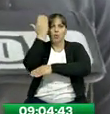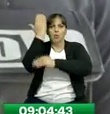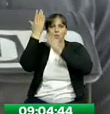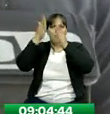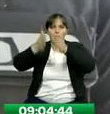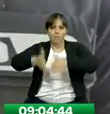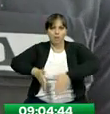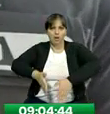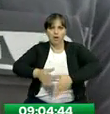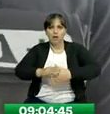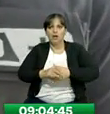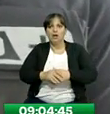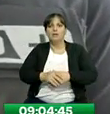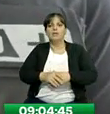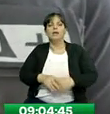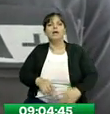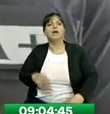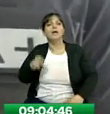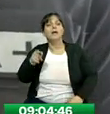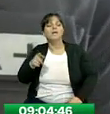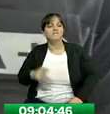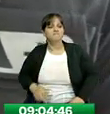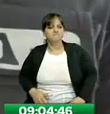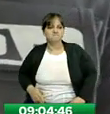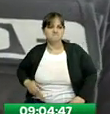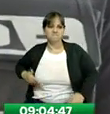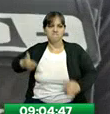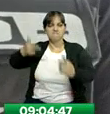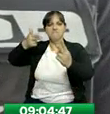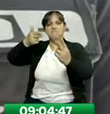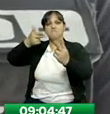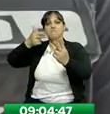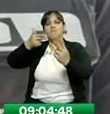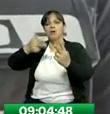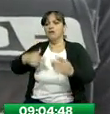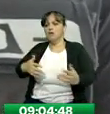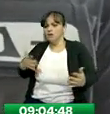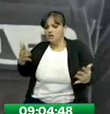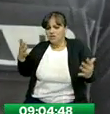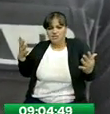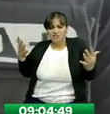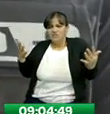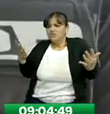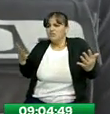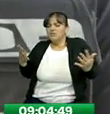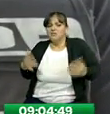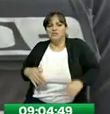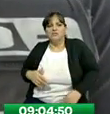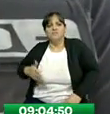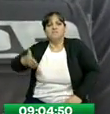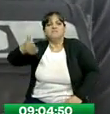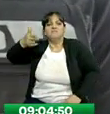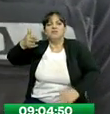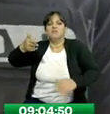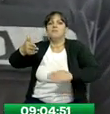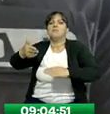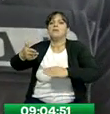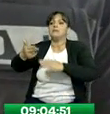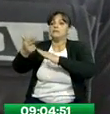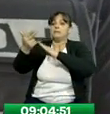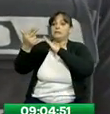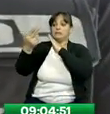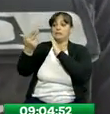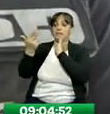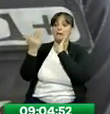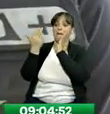le comienza a mentar con un arma de fuego queriendo robarle todas sus pertenencias asimismo el señor forcejea con el